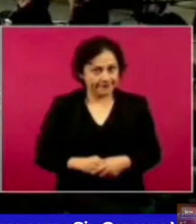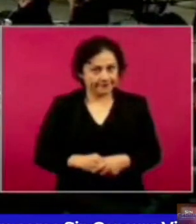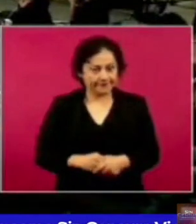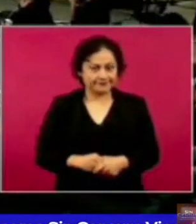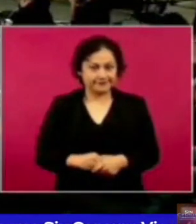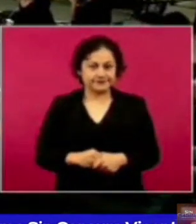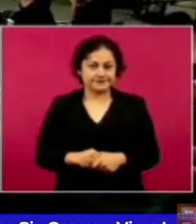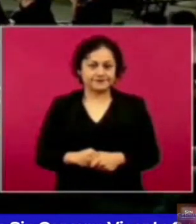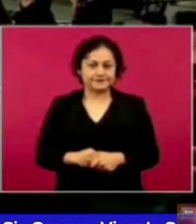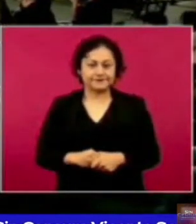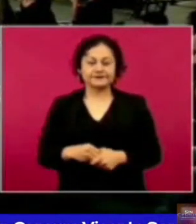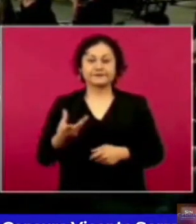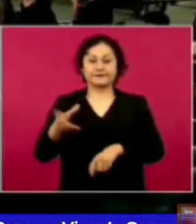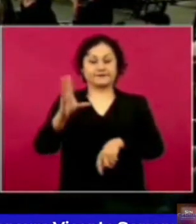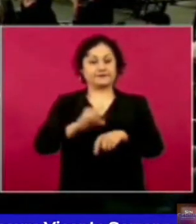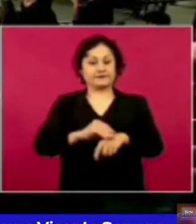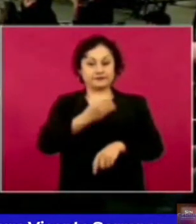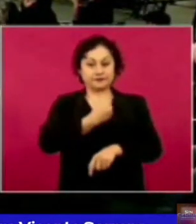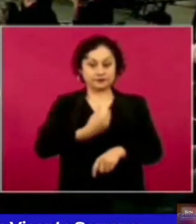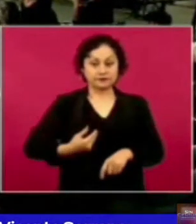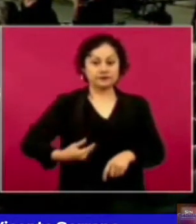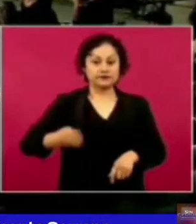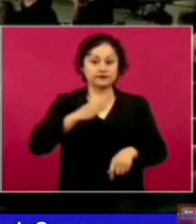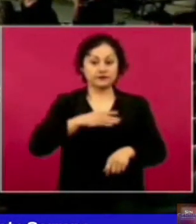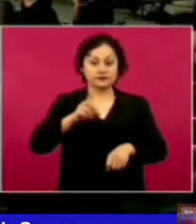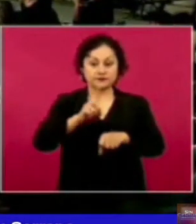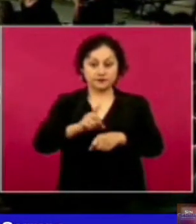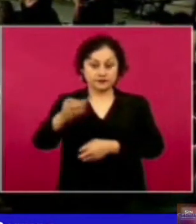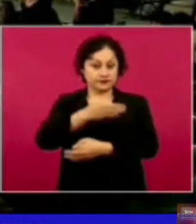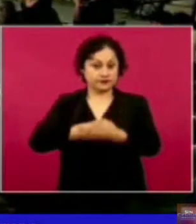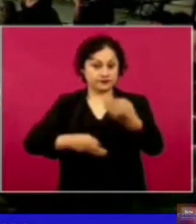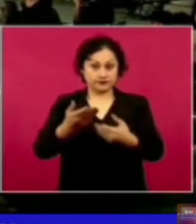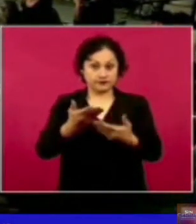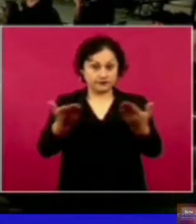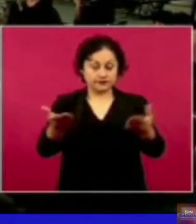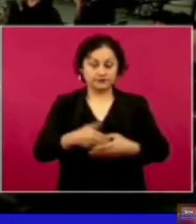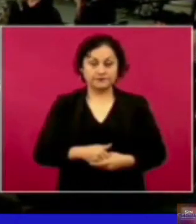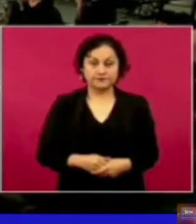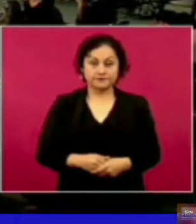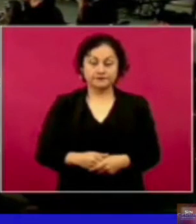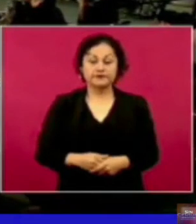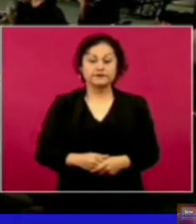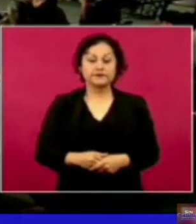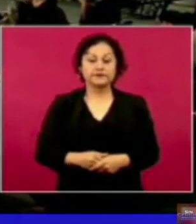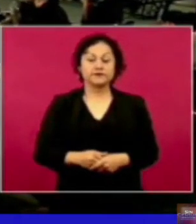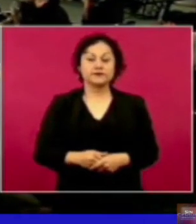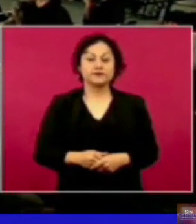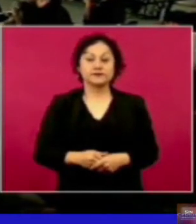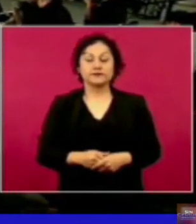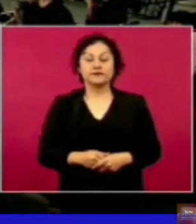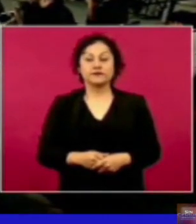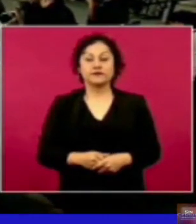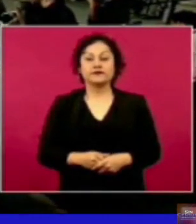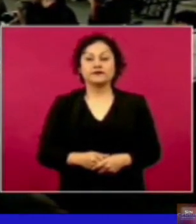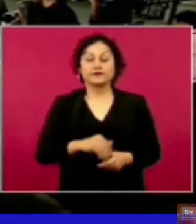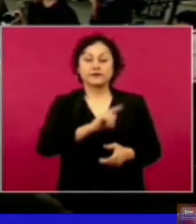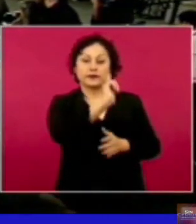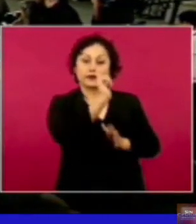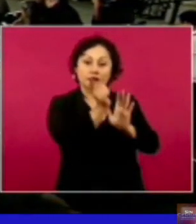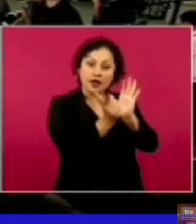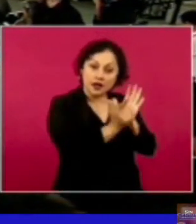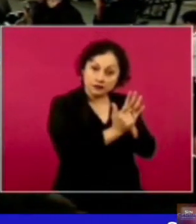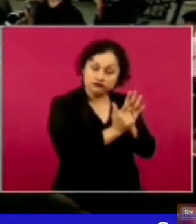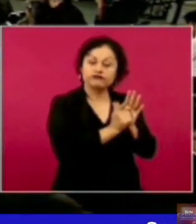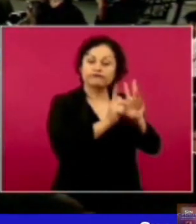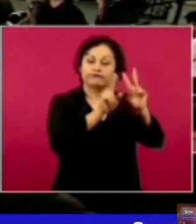Con su permiso, señor presidente, buenos días a todos. Pues la reforma electoral